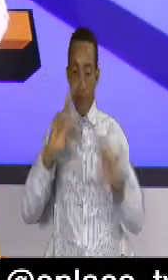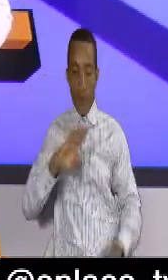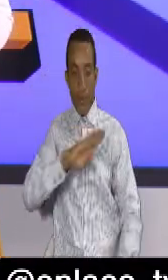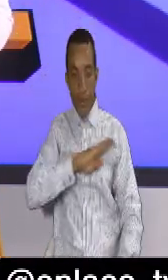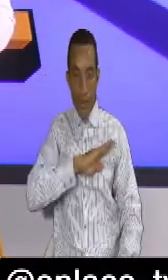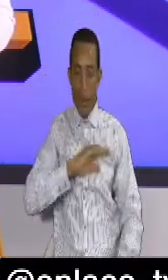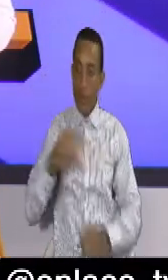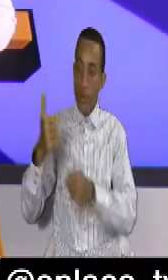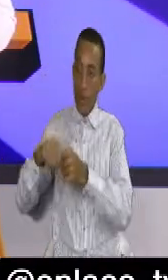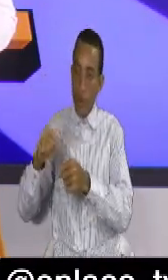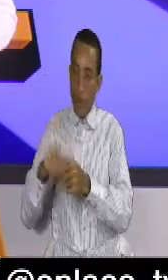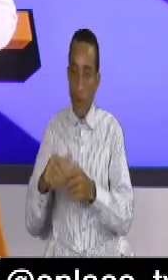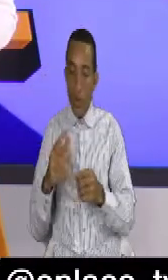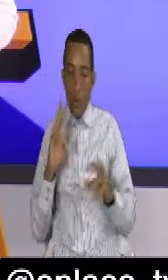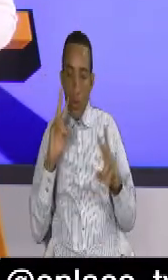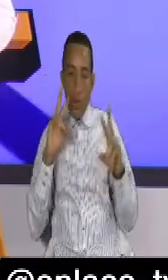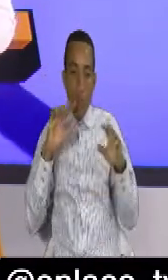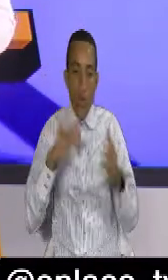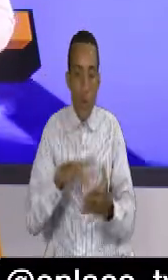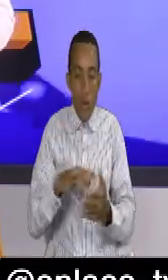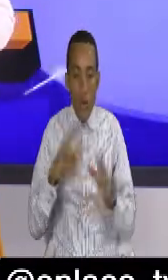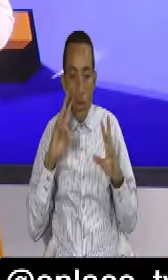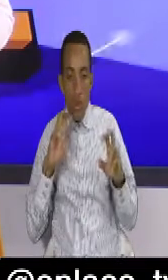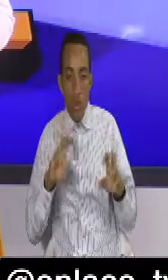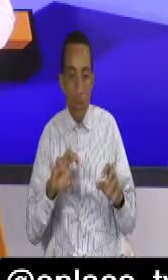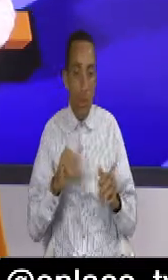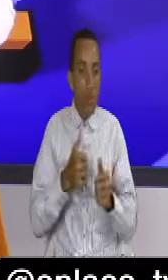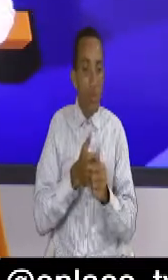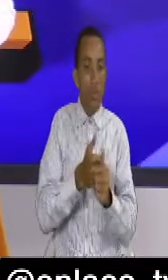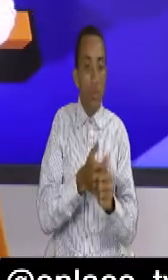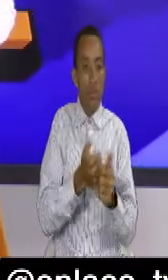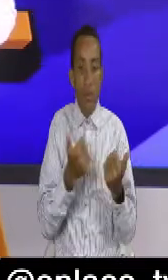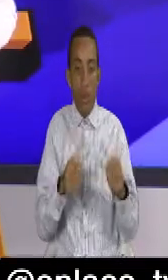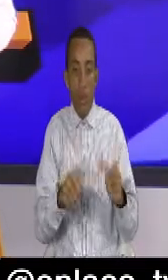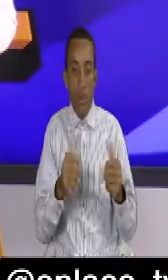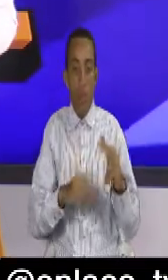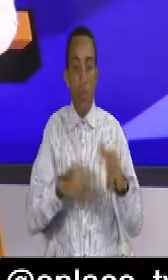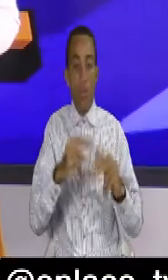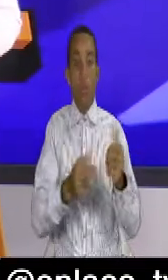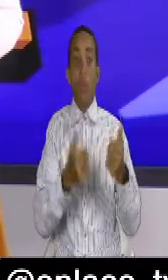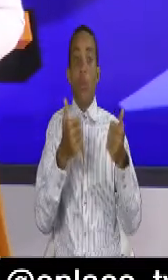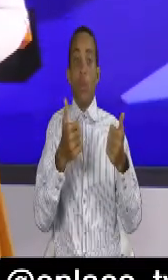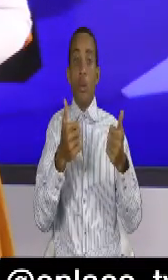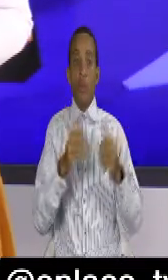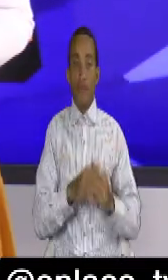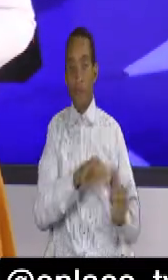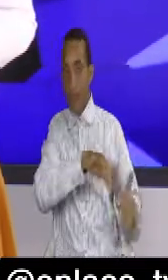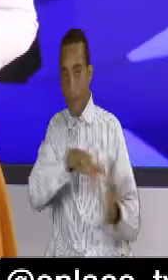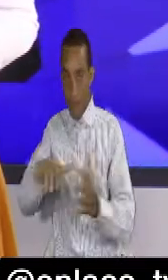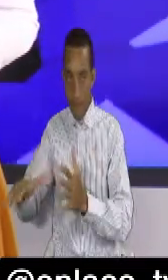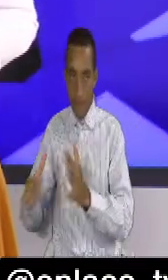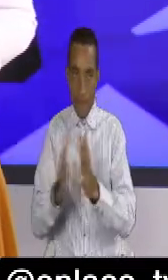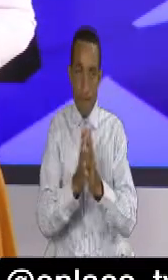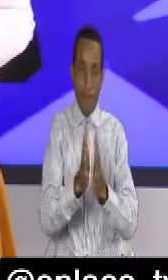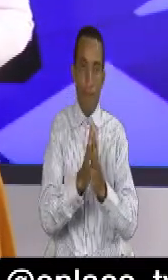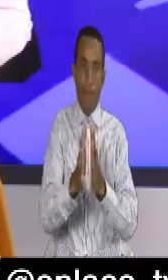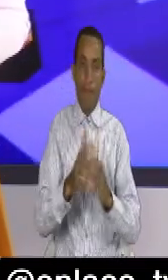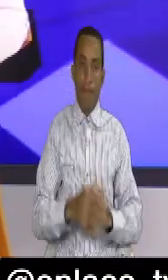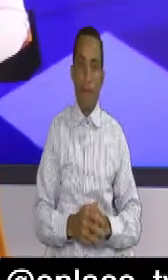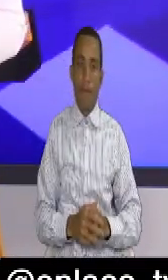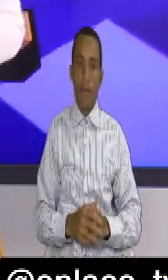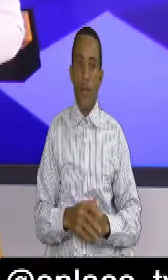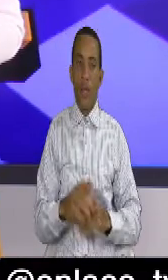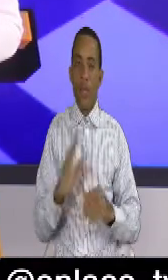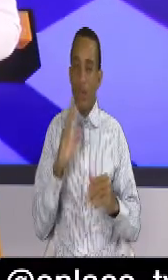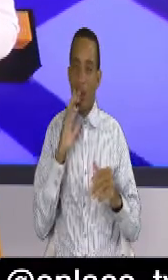Ecopetrol inspeccionaron esos trabajos que avanzan de manera satisfactoria. En otras informaciones también les estaremos hablando sobre las conclusiones